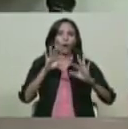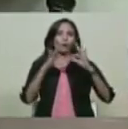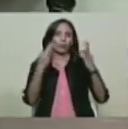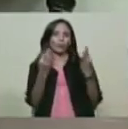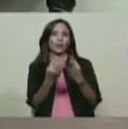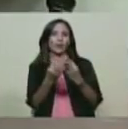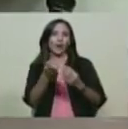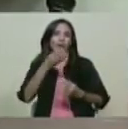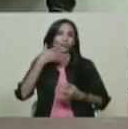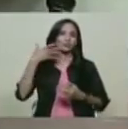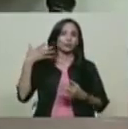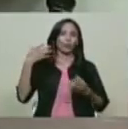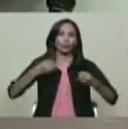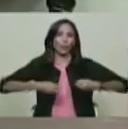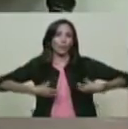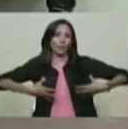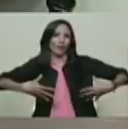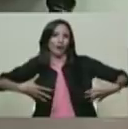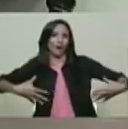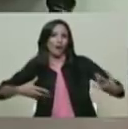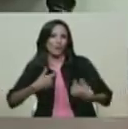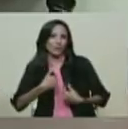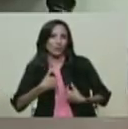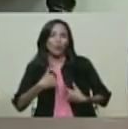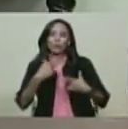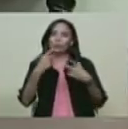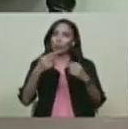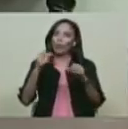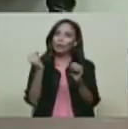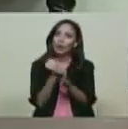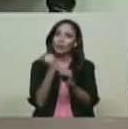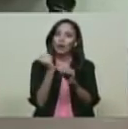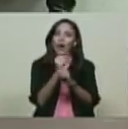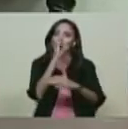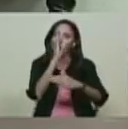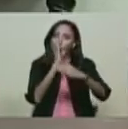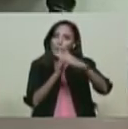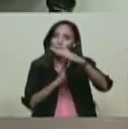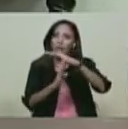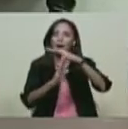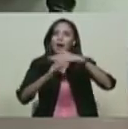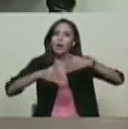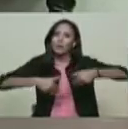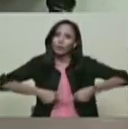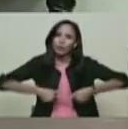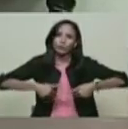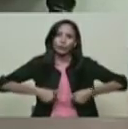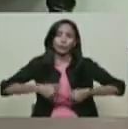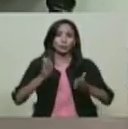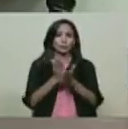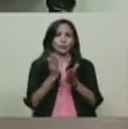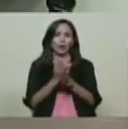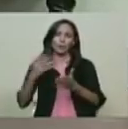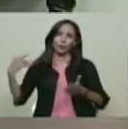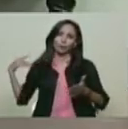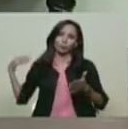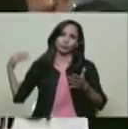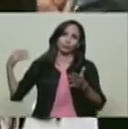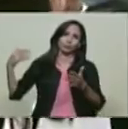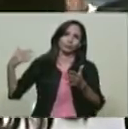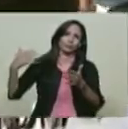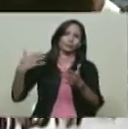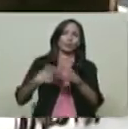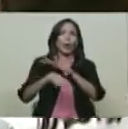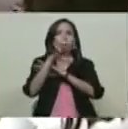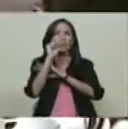apellido. Ni nada por el estilo. Yo vengo es del trabajo, de la humildad, del esfuerzo permanente. Y lo aprendí en mi